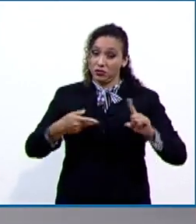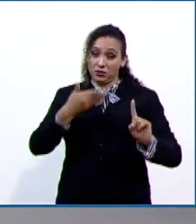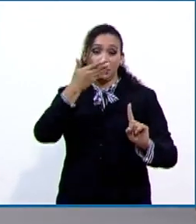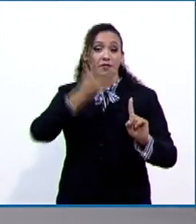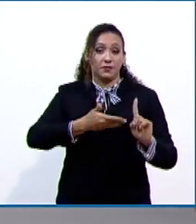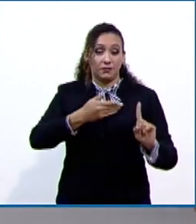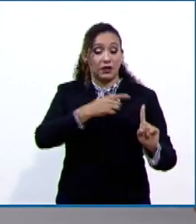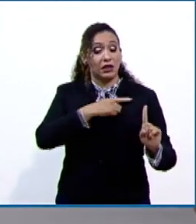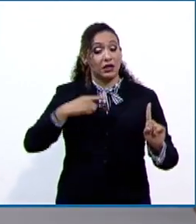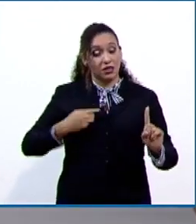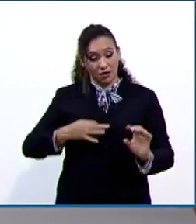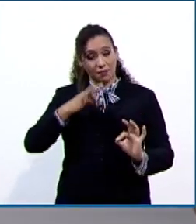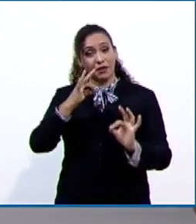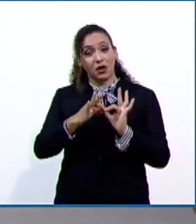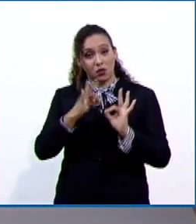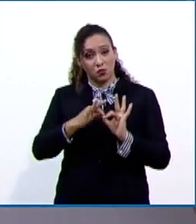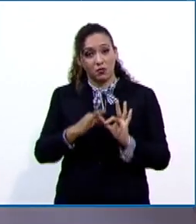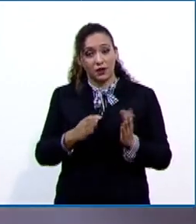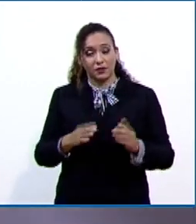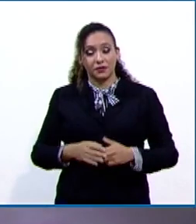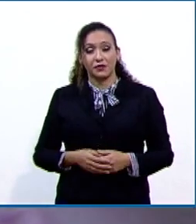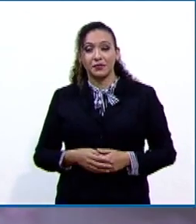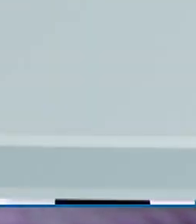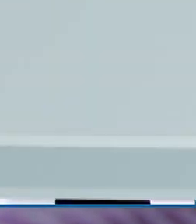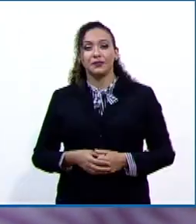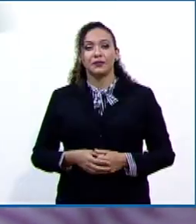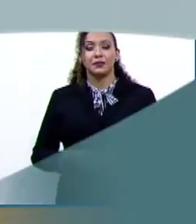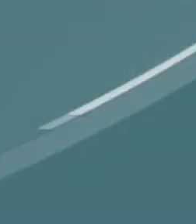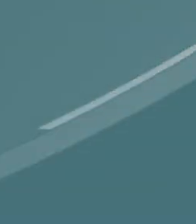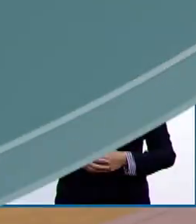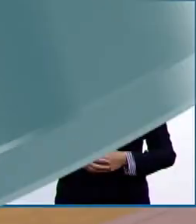personas frente a otras.